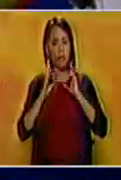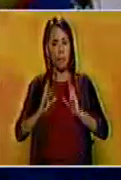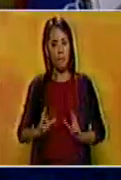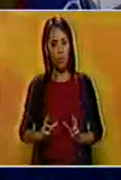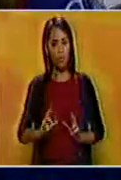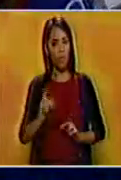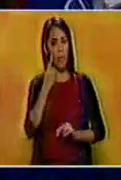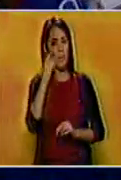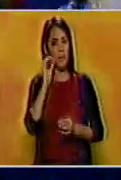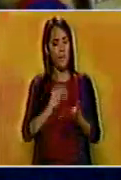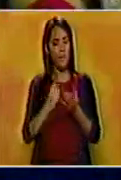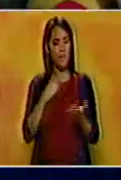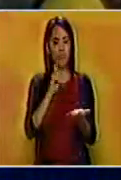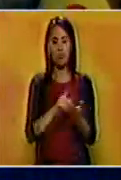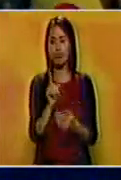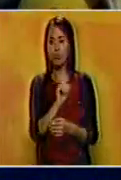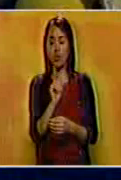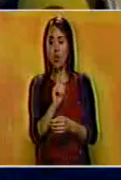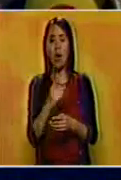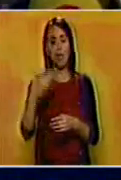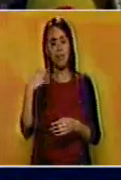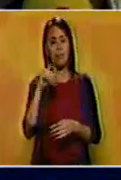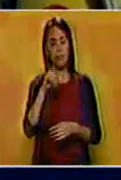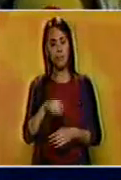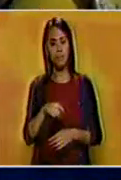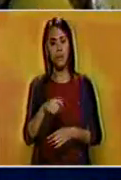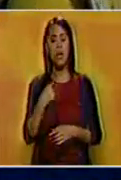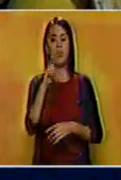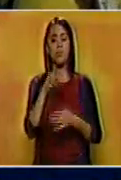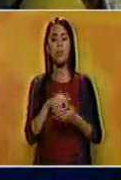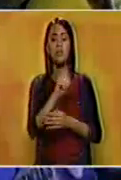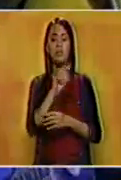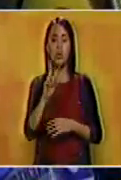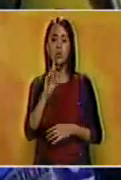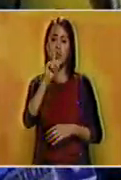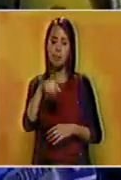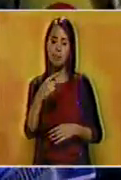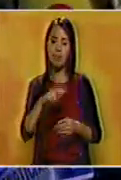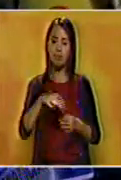la primera vez que Uribe padece un accidente de este tipo. En 2012 también sufrió una caída.